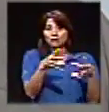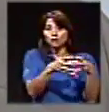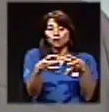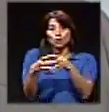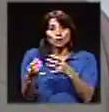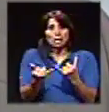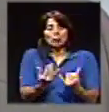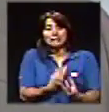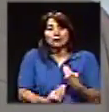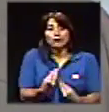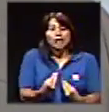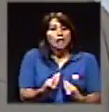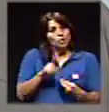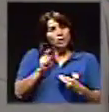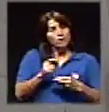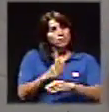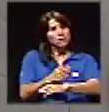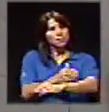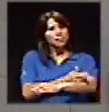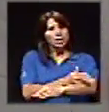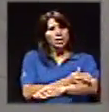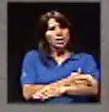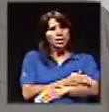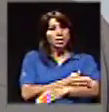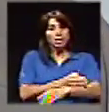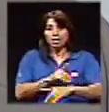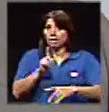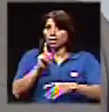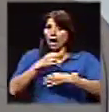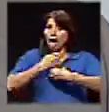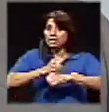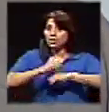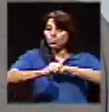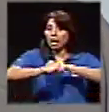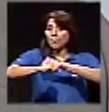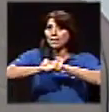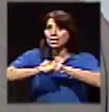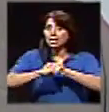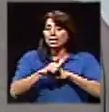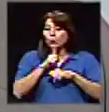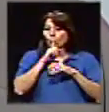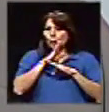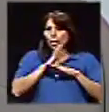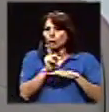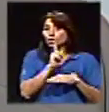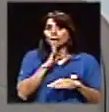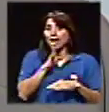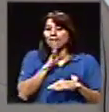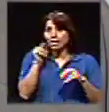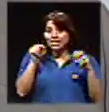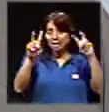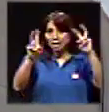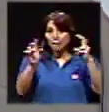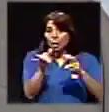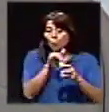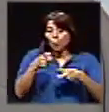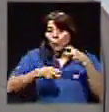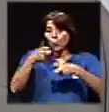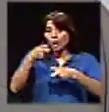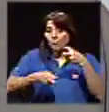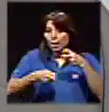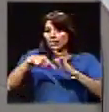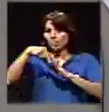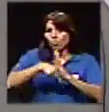mejore. Y hacer una campaña en que no se diga qué se va a hacer con un problema de fondo me parece una